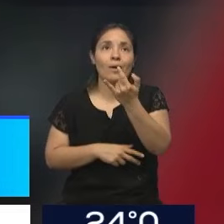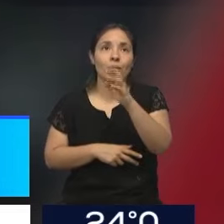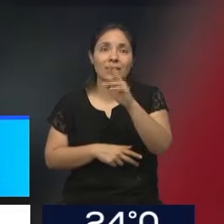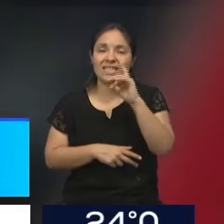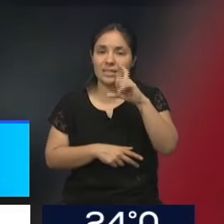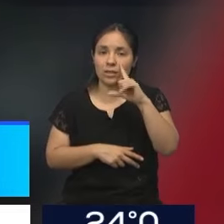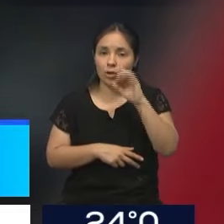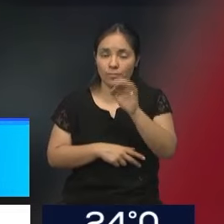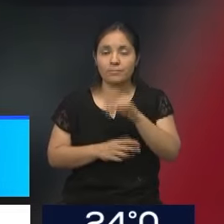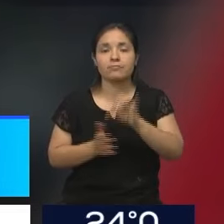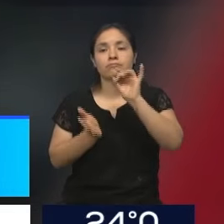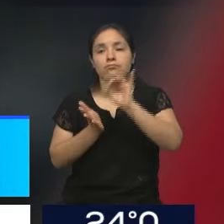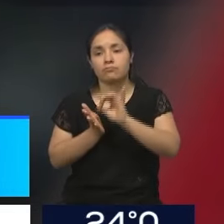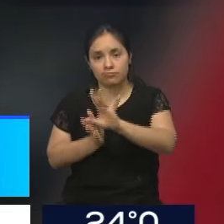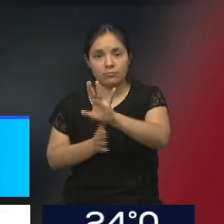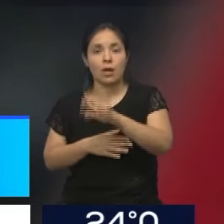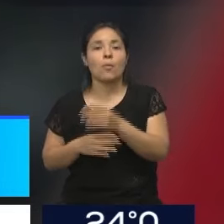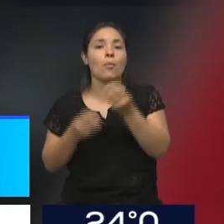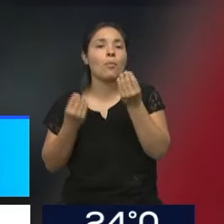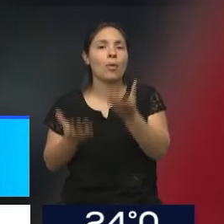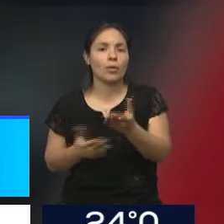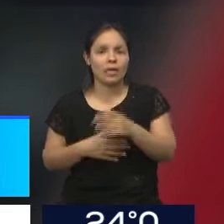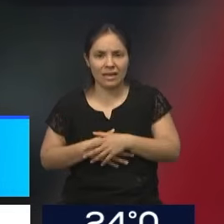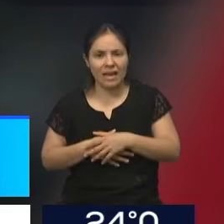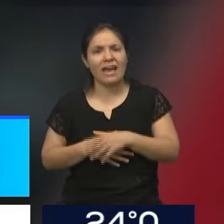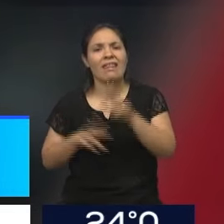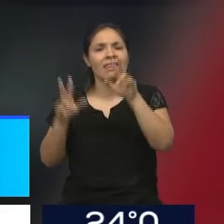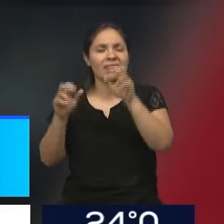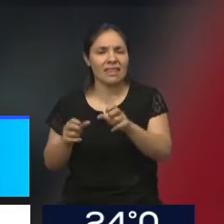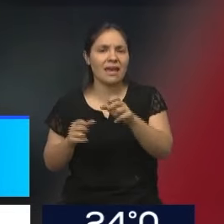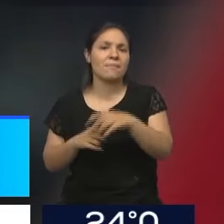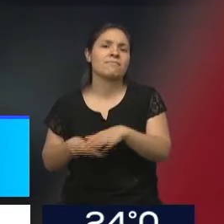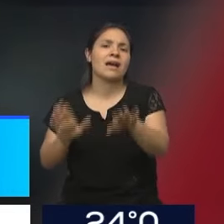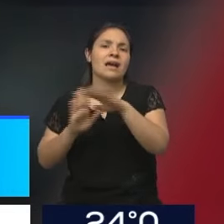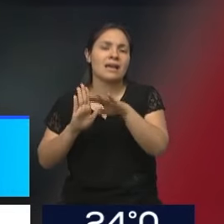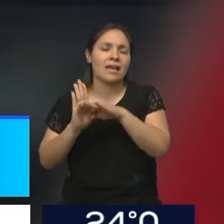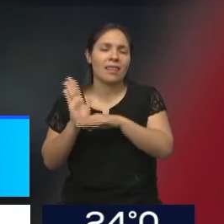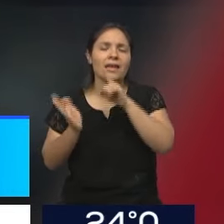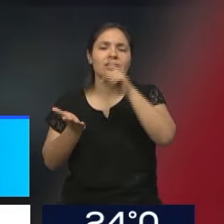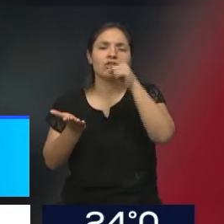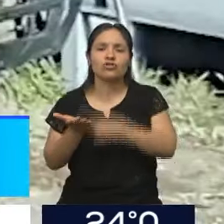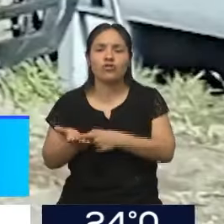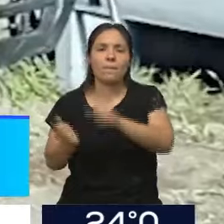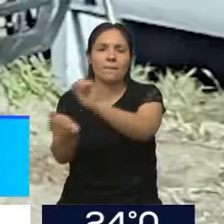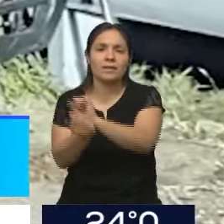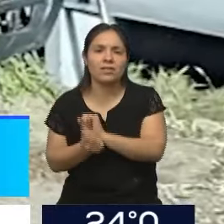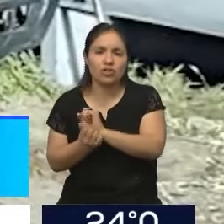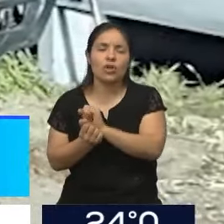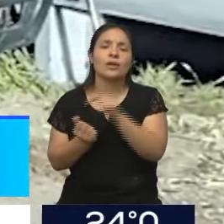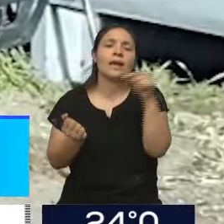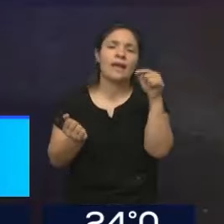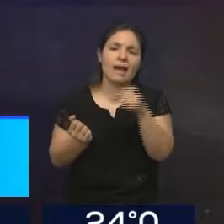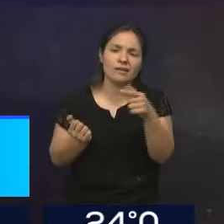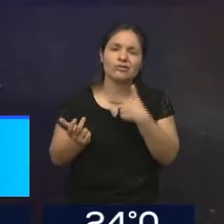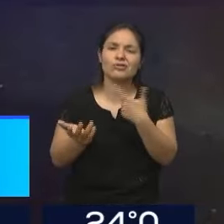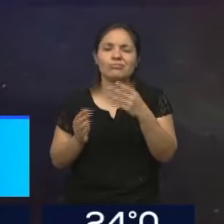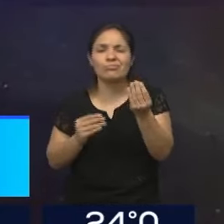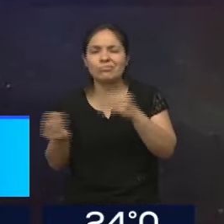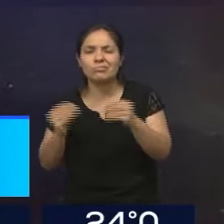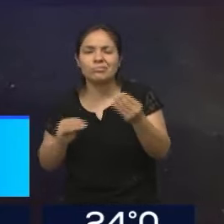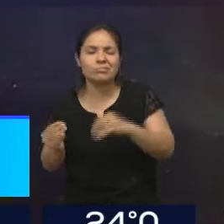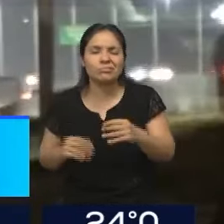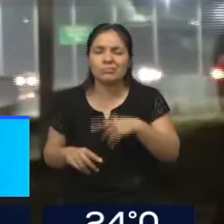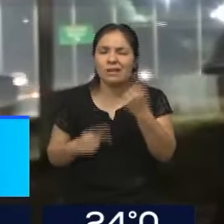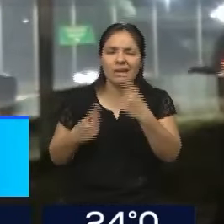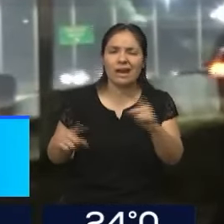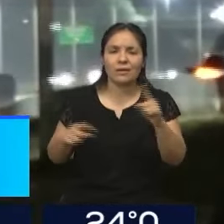que existieron vicios en la fundamentación de la prisión preventiva y el rechazo a la detención domiciliaria. En resumen, el juicio